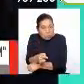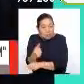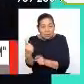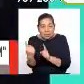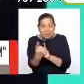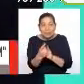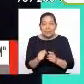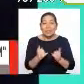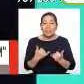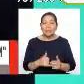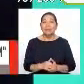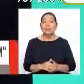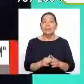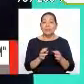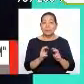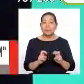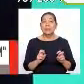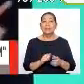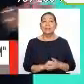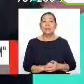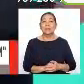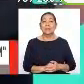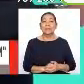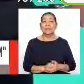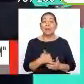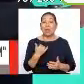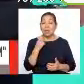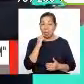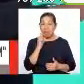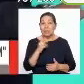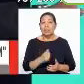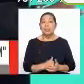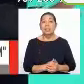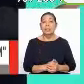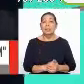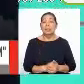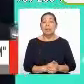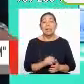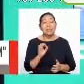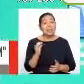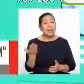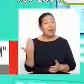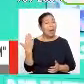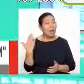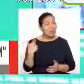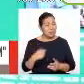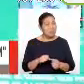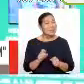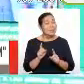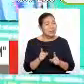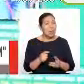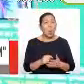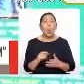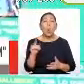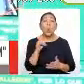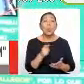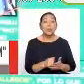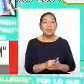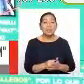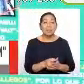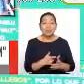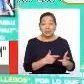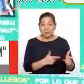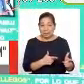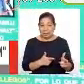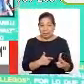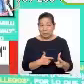las denuncias. Y acá hay un tema muy peculiar. Este delincuente ha venido extorsionando desde hace mucho tiempo, utilizando esta arma